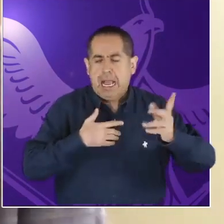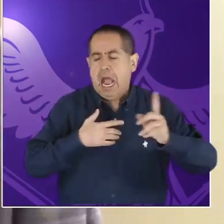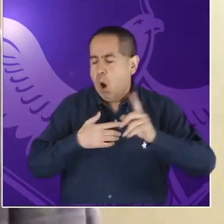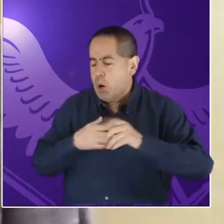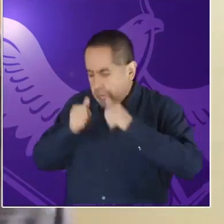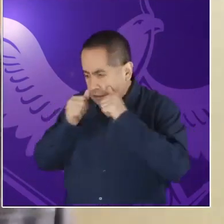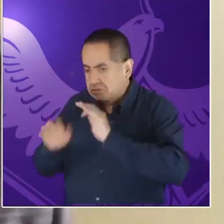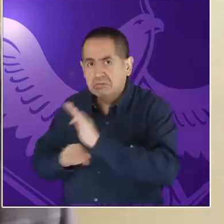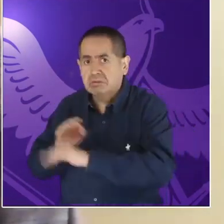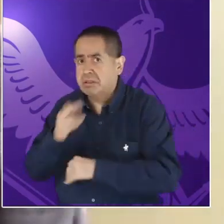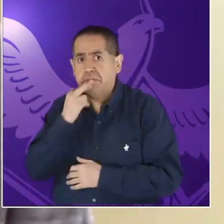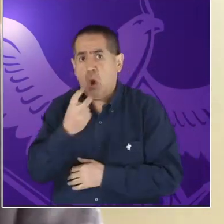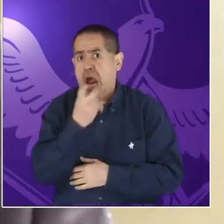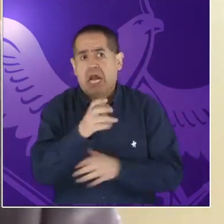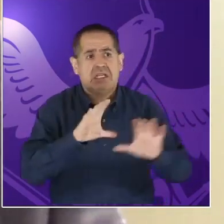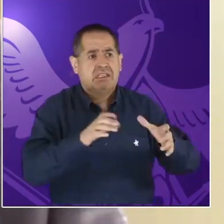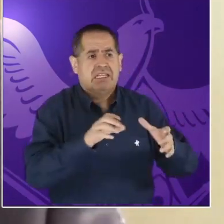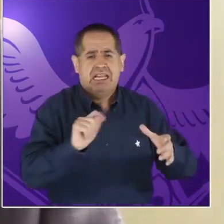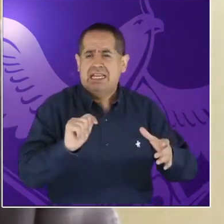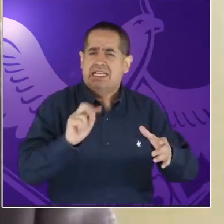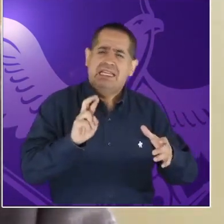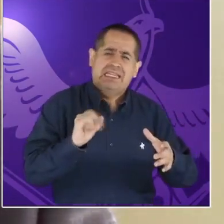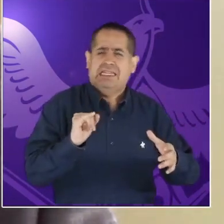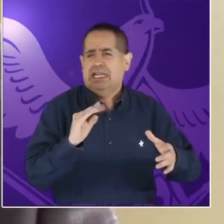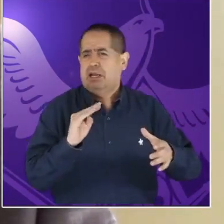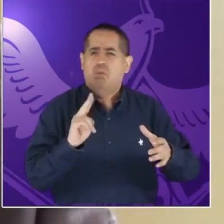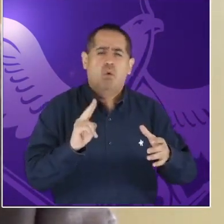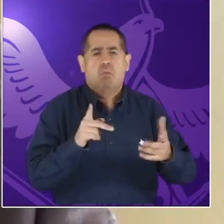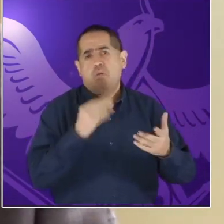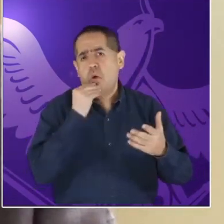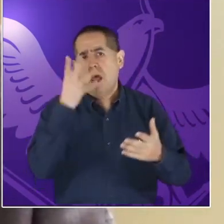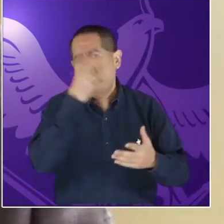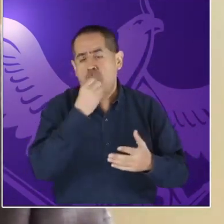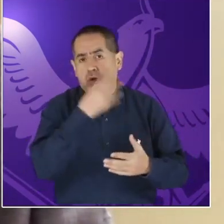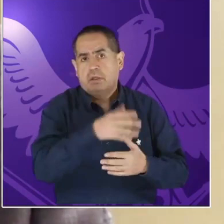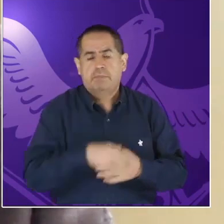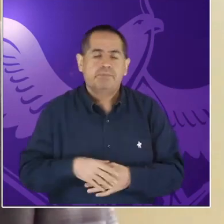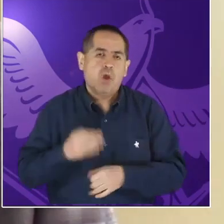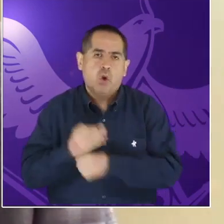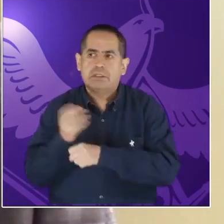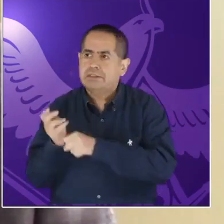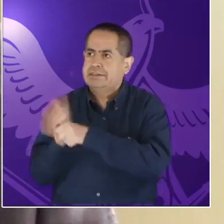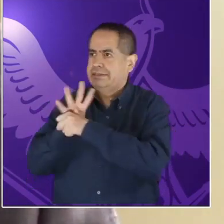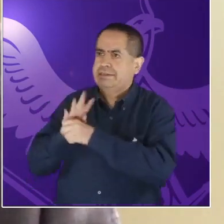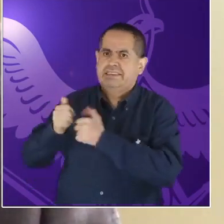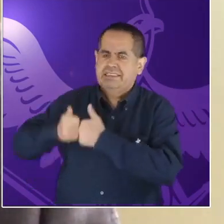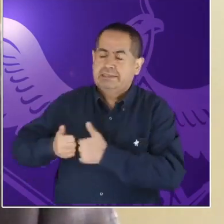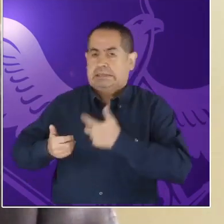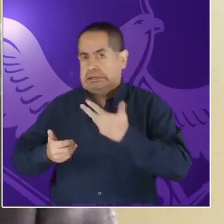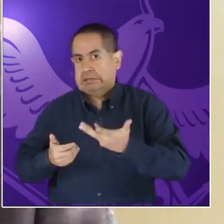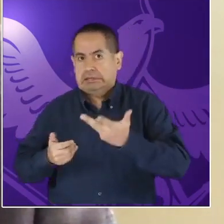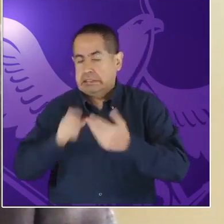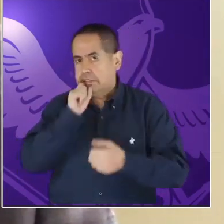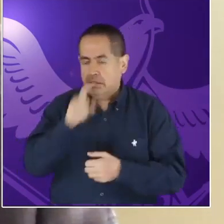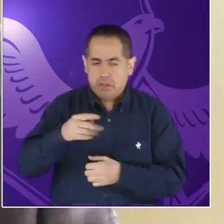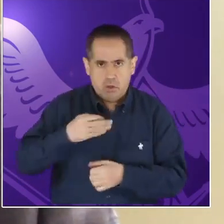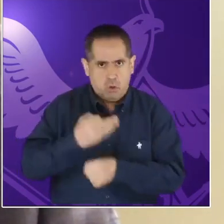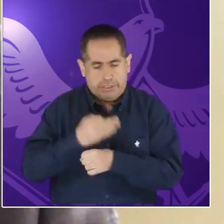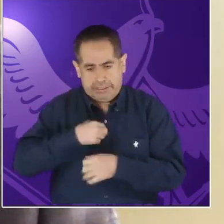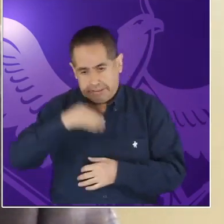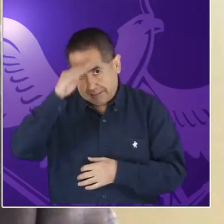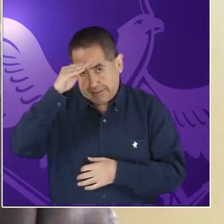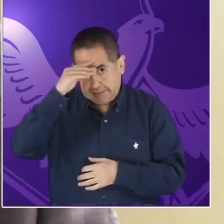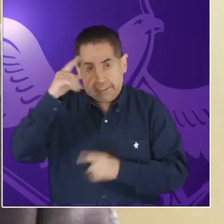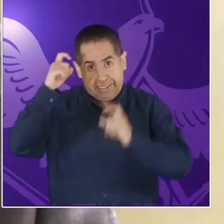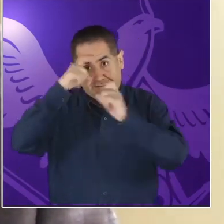que me ha asesorado, que me ha dado consejos. Y eso es una cosa hermosa, ¿no? También, claro, la pandemia nos está